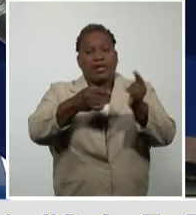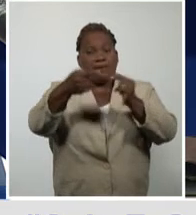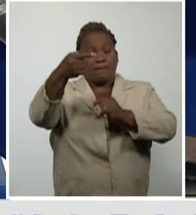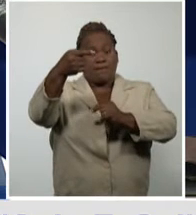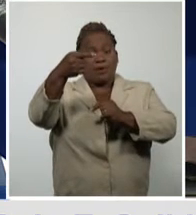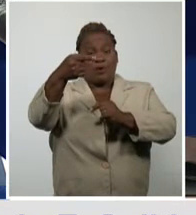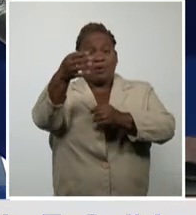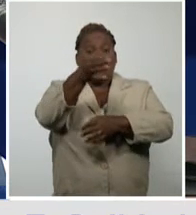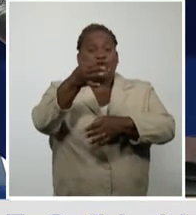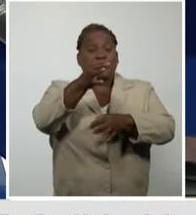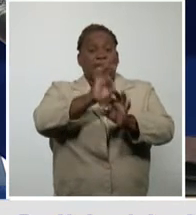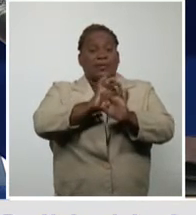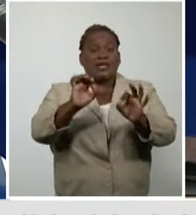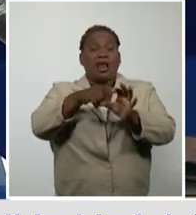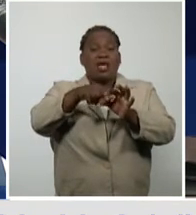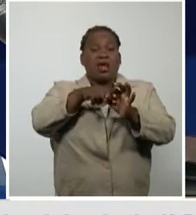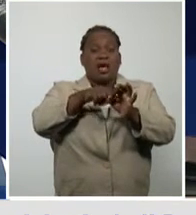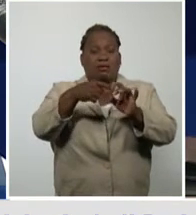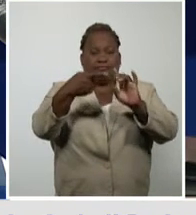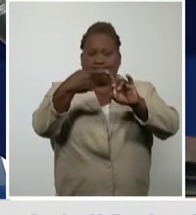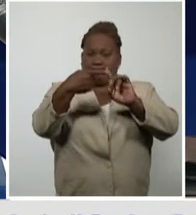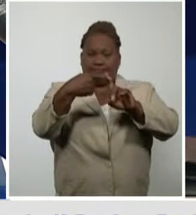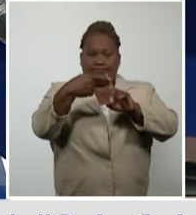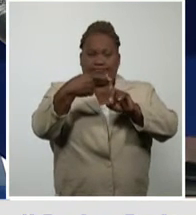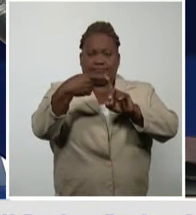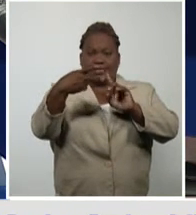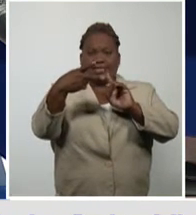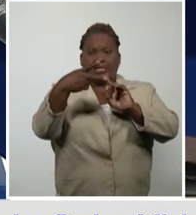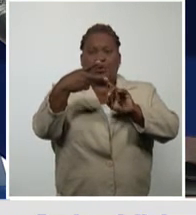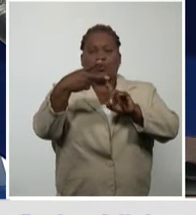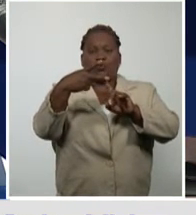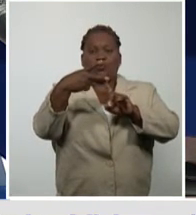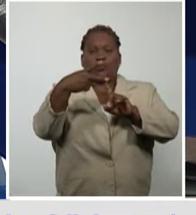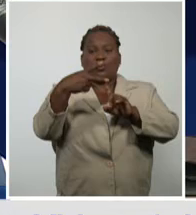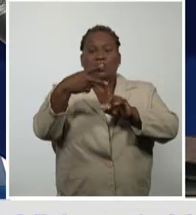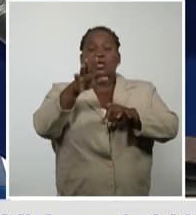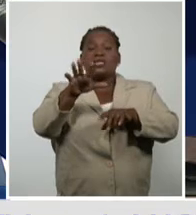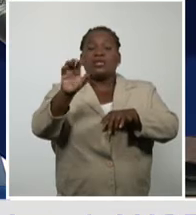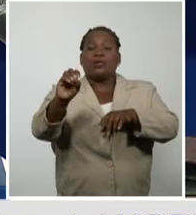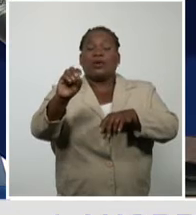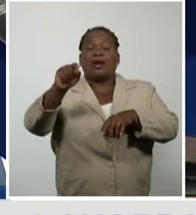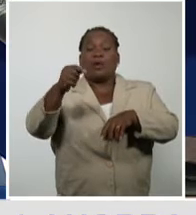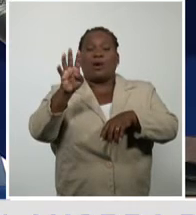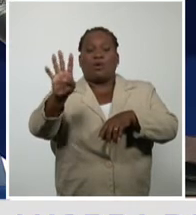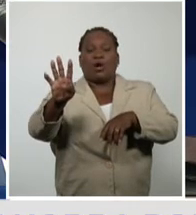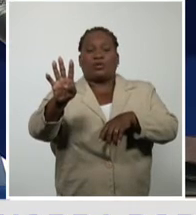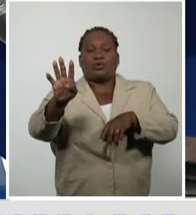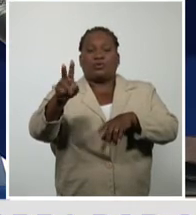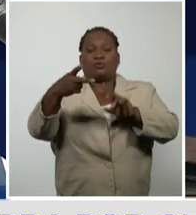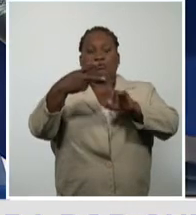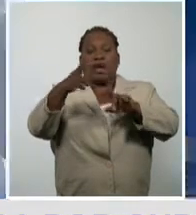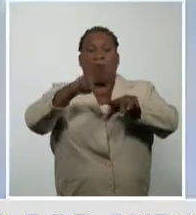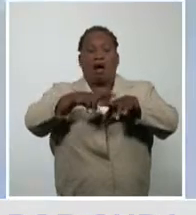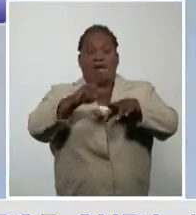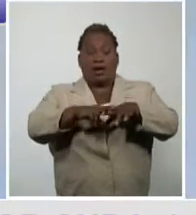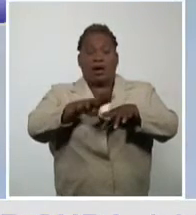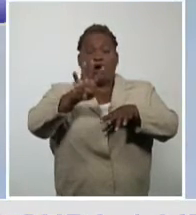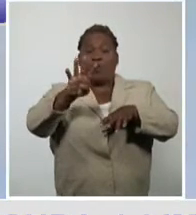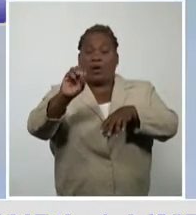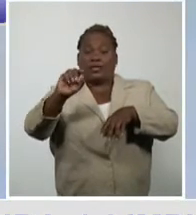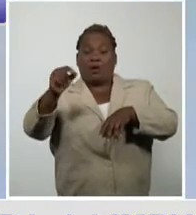especial Isla de la Juventud con un 50,4%, le sigue La Habana con un